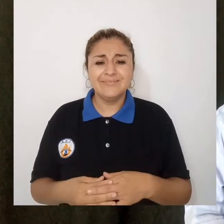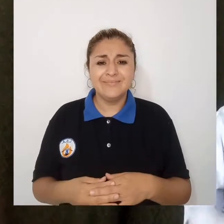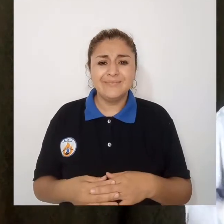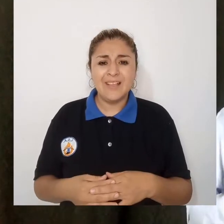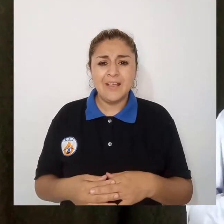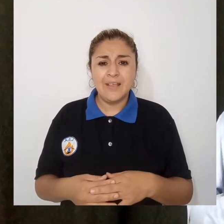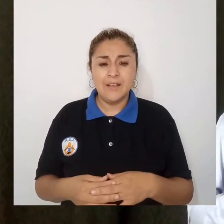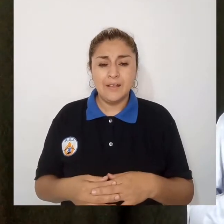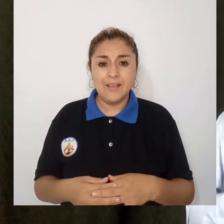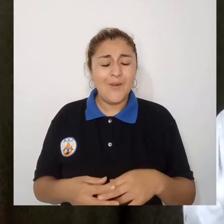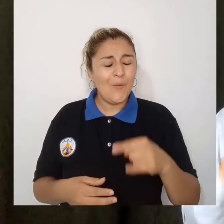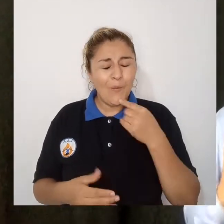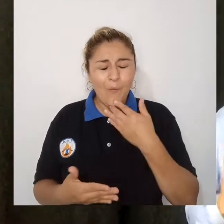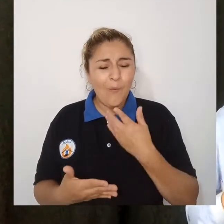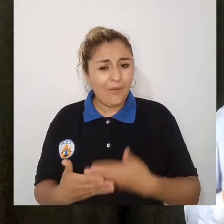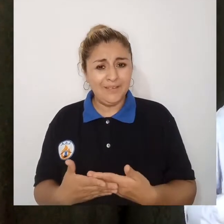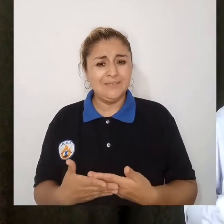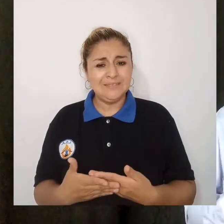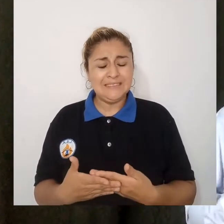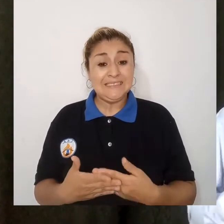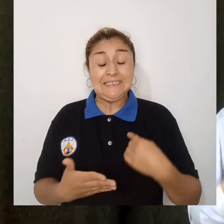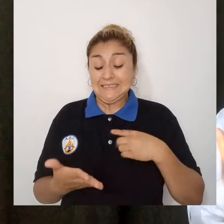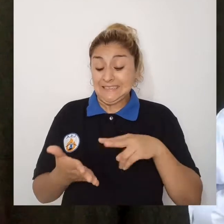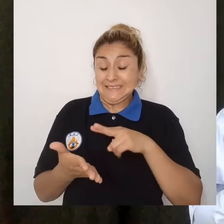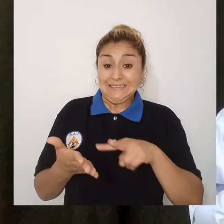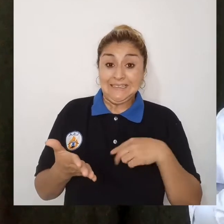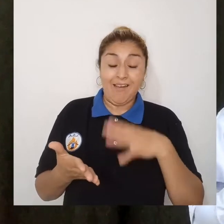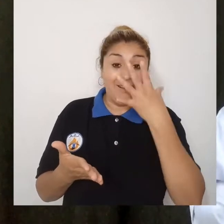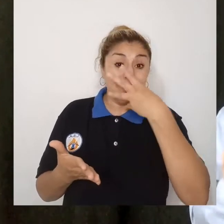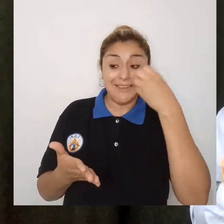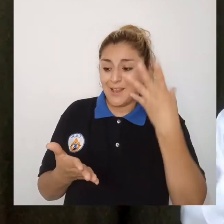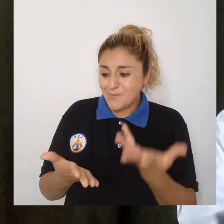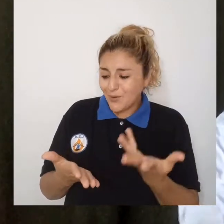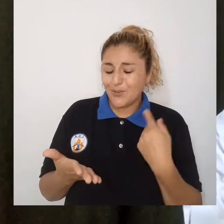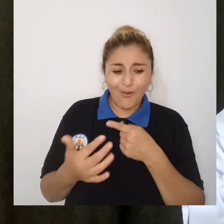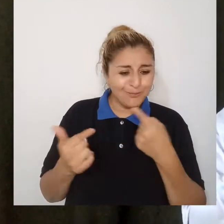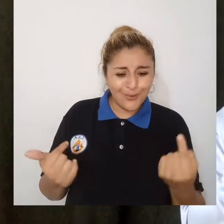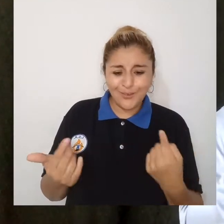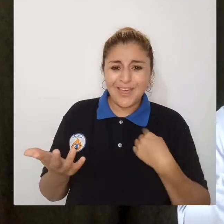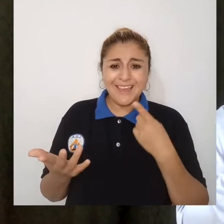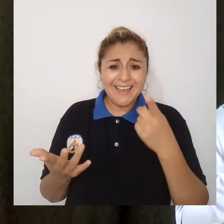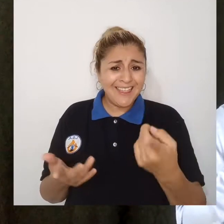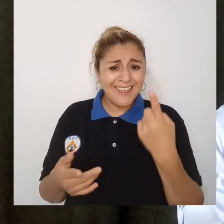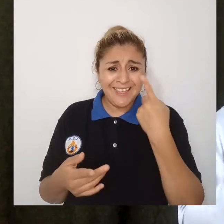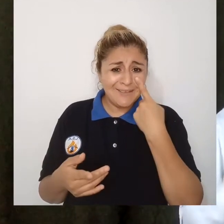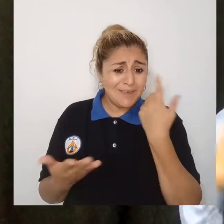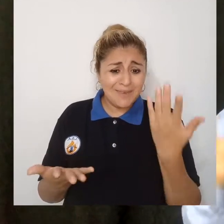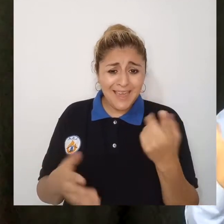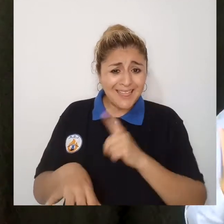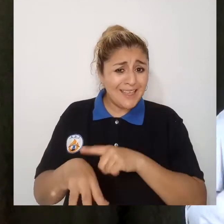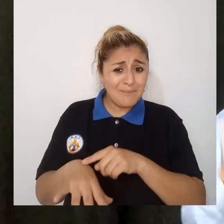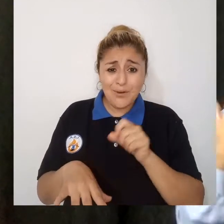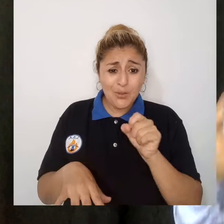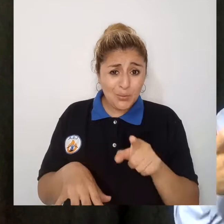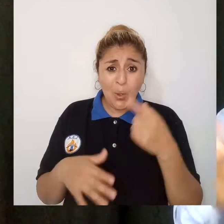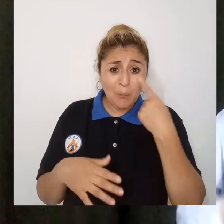qué hermoso no todo esto que se vivía y que nosotros vivimos que lo podemos palpar